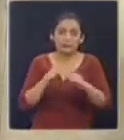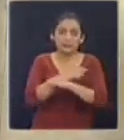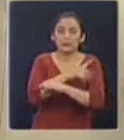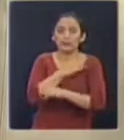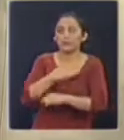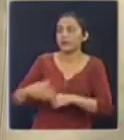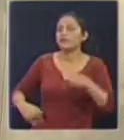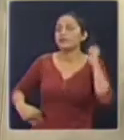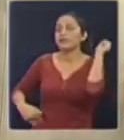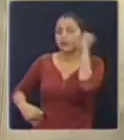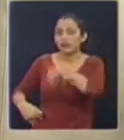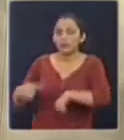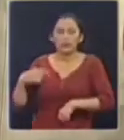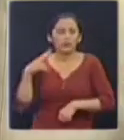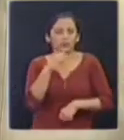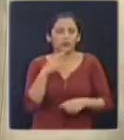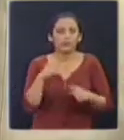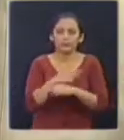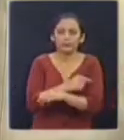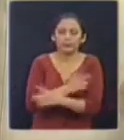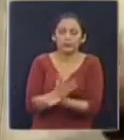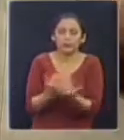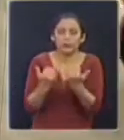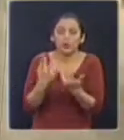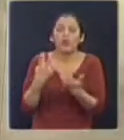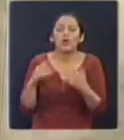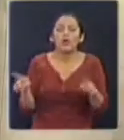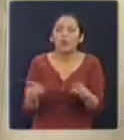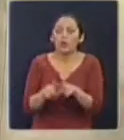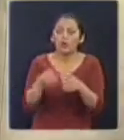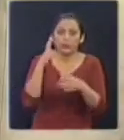serias acusaciones contra el vicepresidente de la República